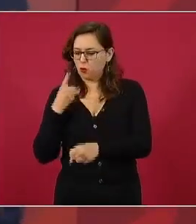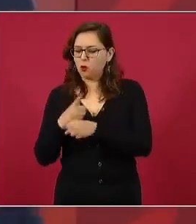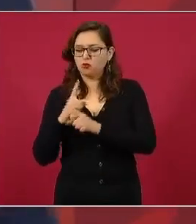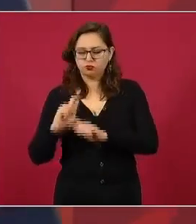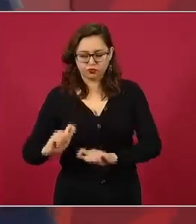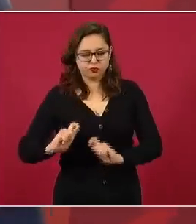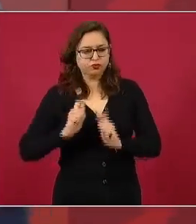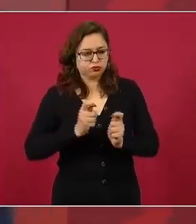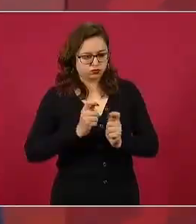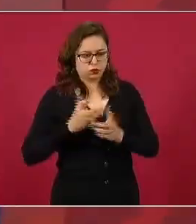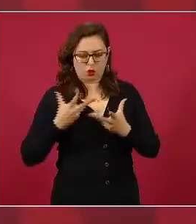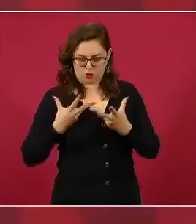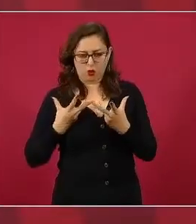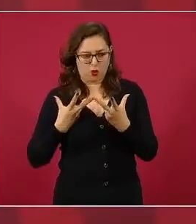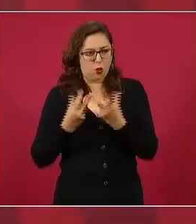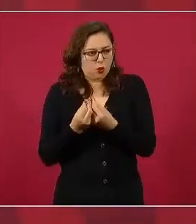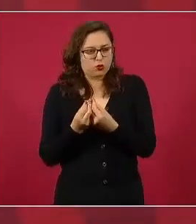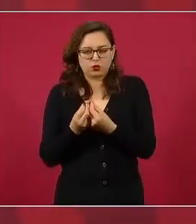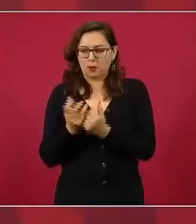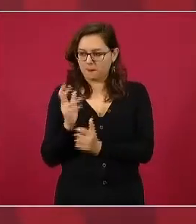porque los invitamos a participar.